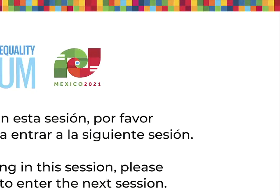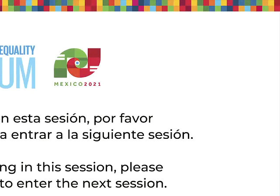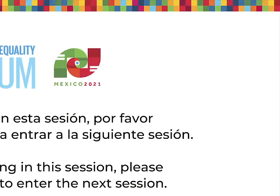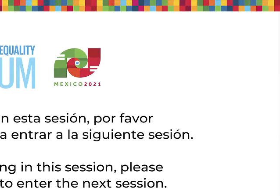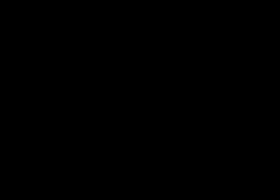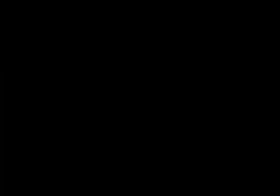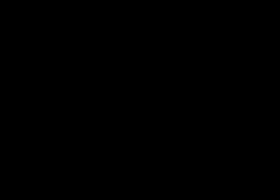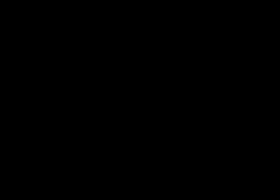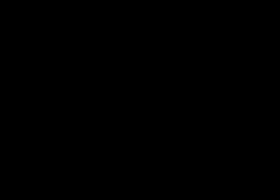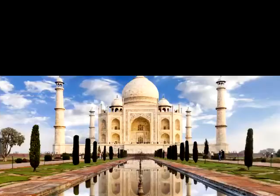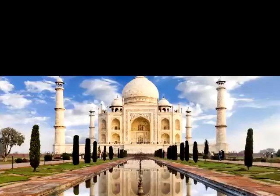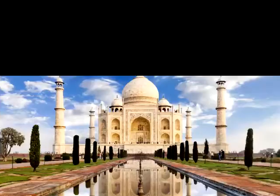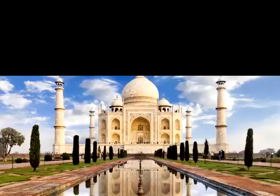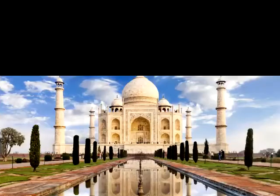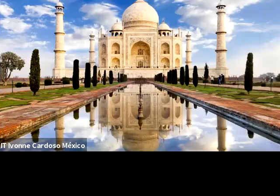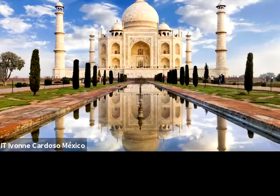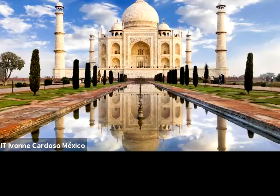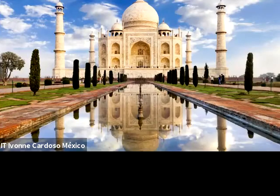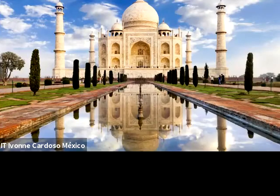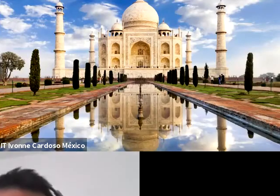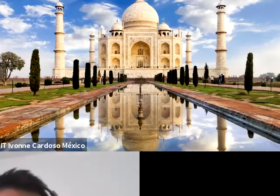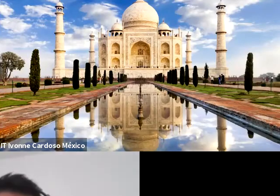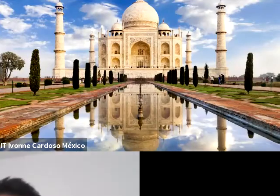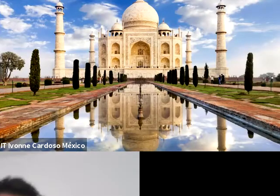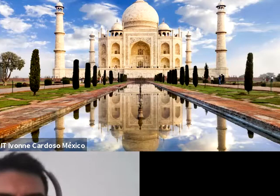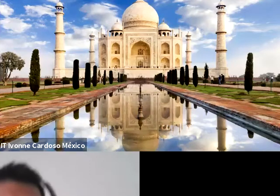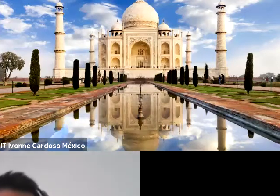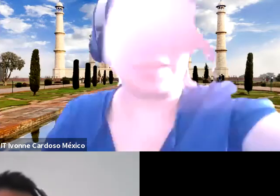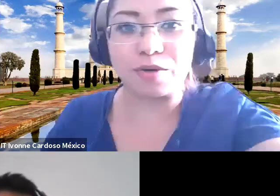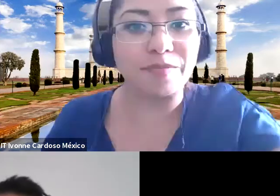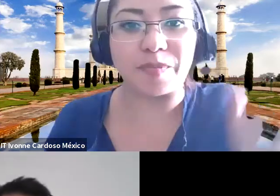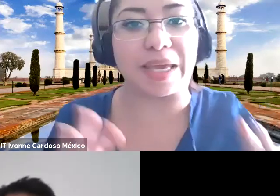Listo, Gerardo, Carla, pues afortunadamente creo que se dio.